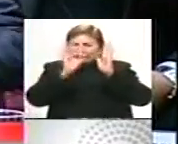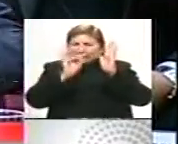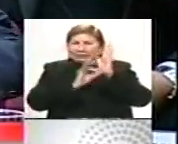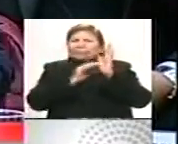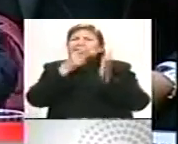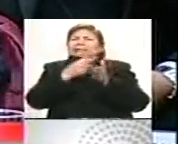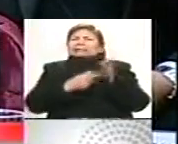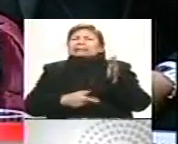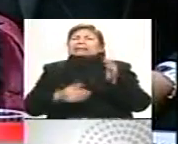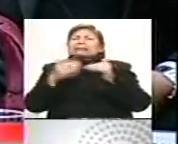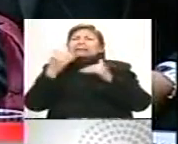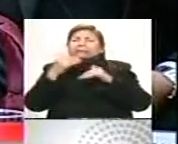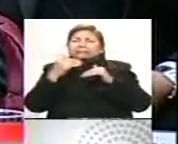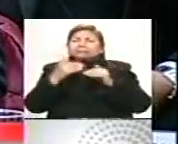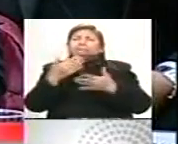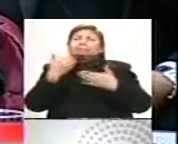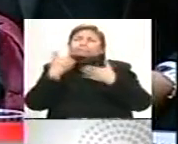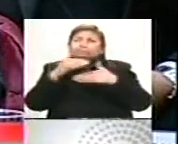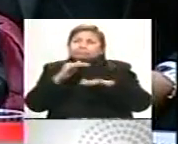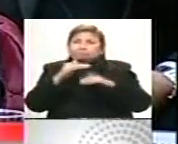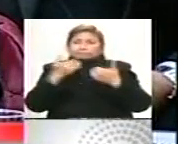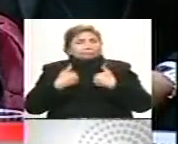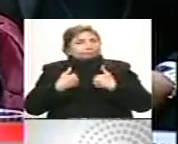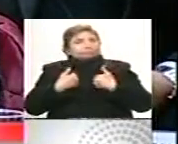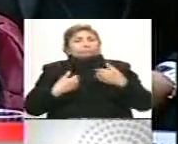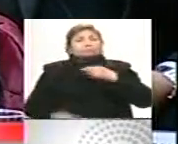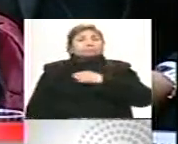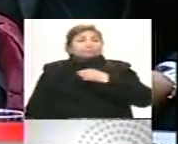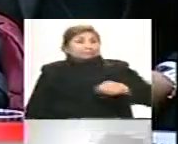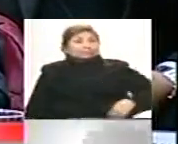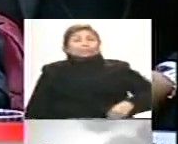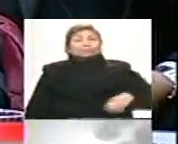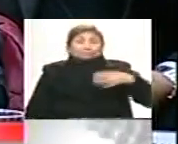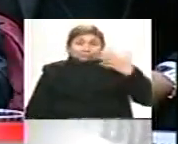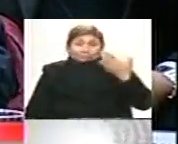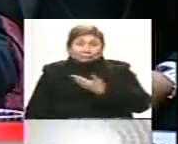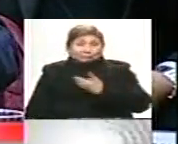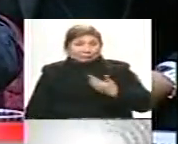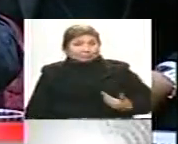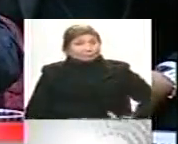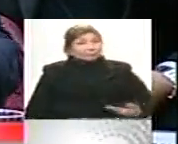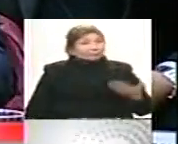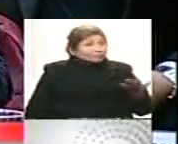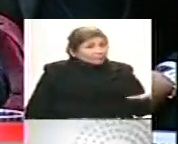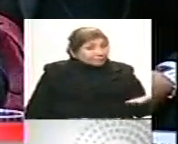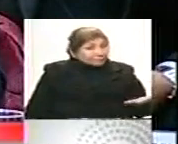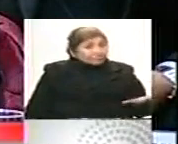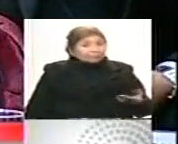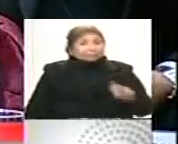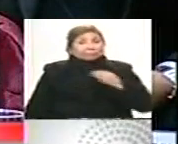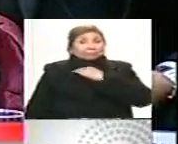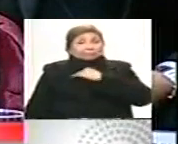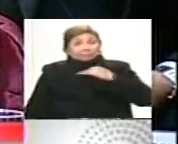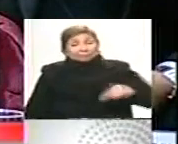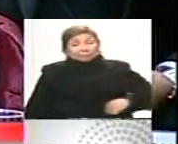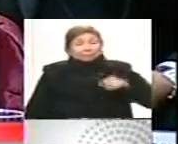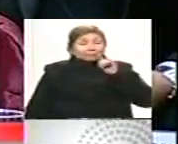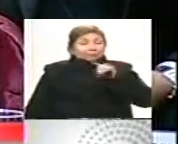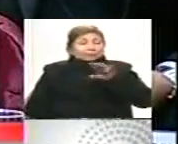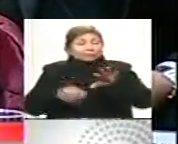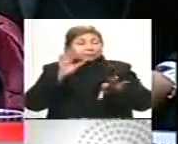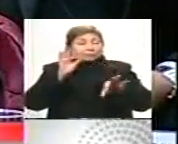los parámetros o los límites que tiene el presidente de la República para poder designar ministros.